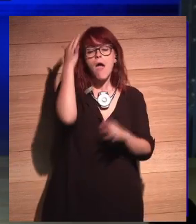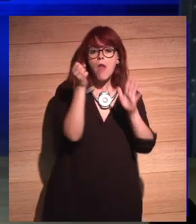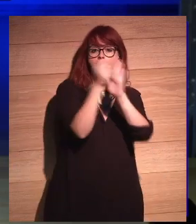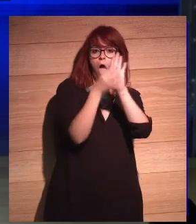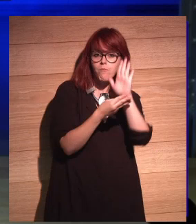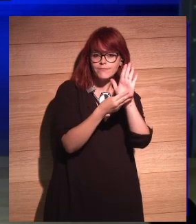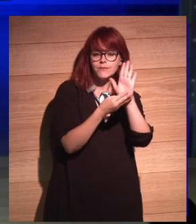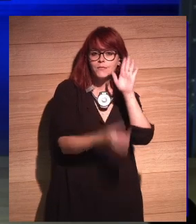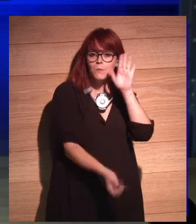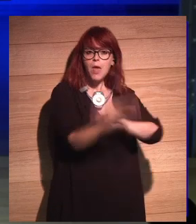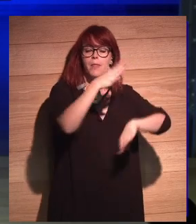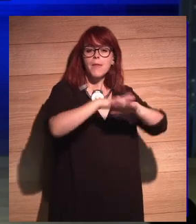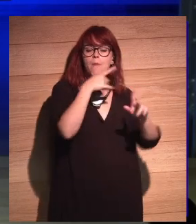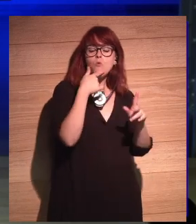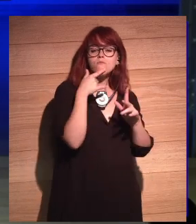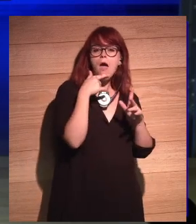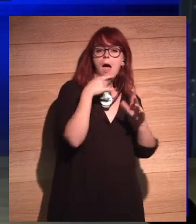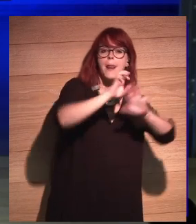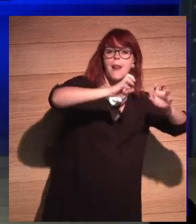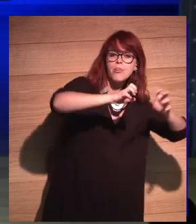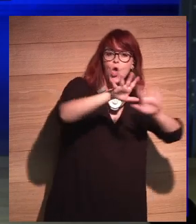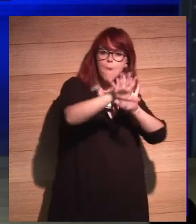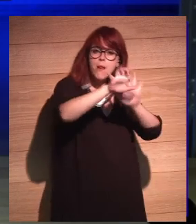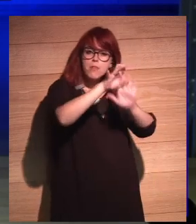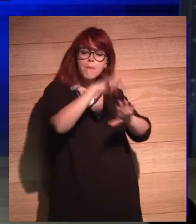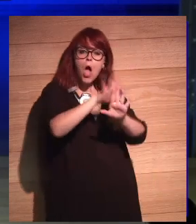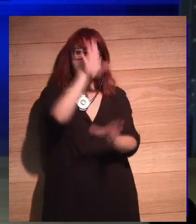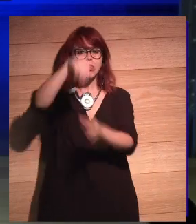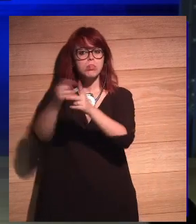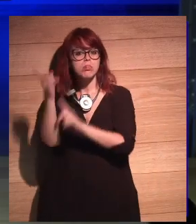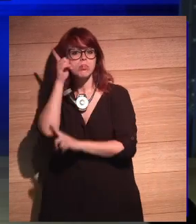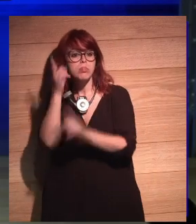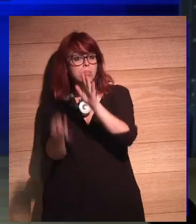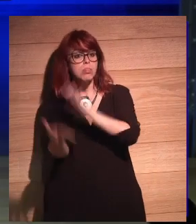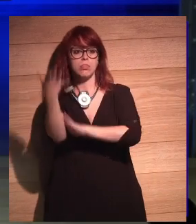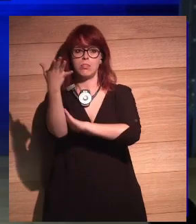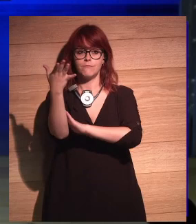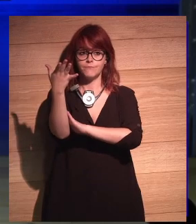que fuera como una radio perceptiva, pero que estuviera en el teléfono? Y